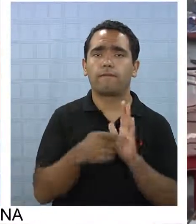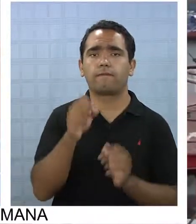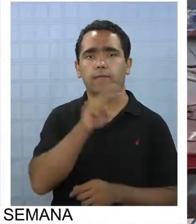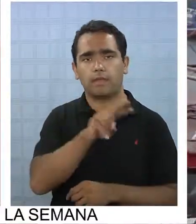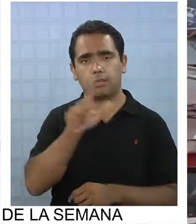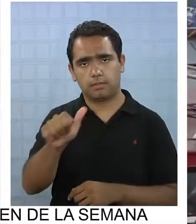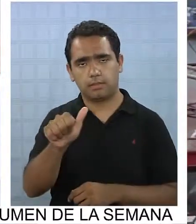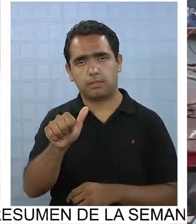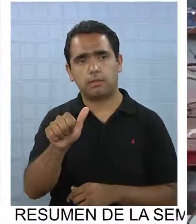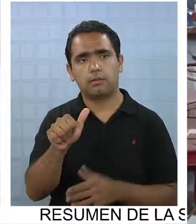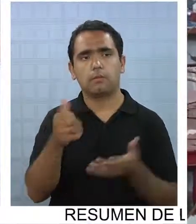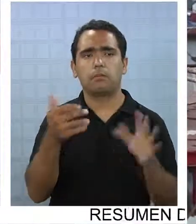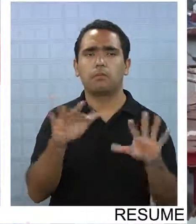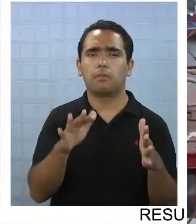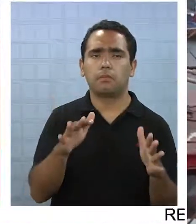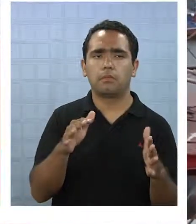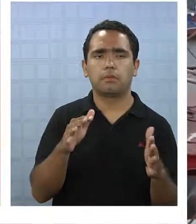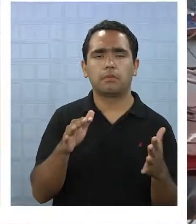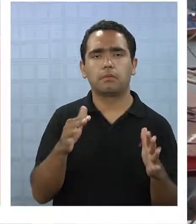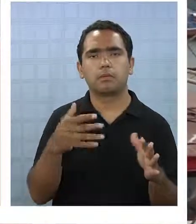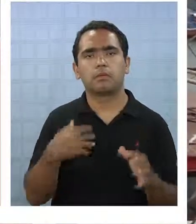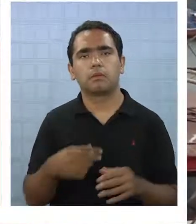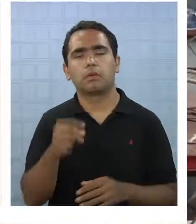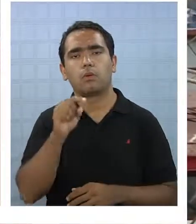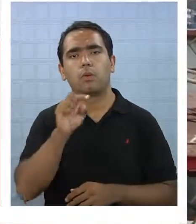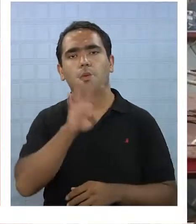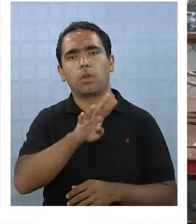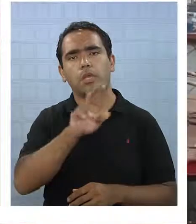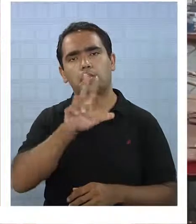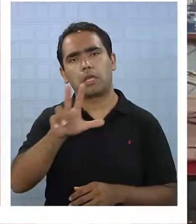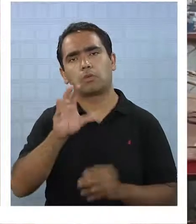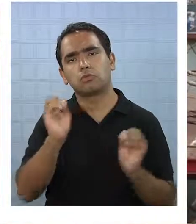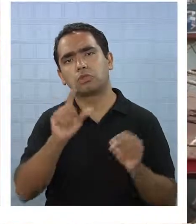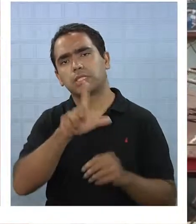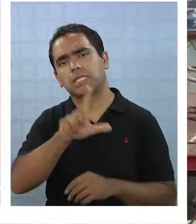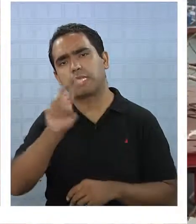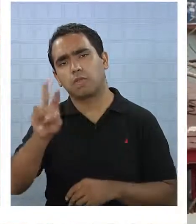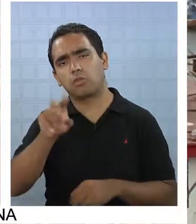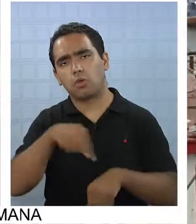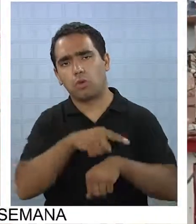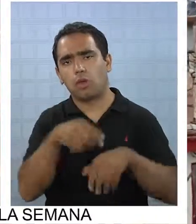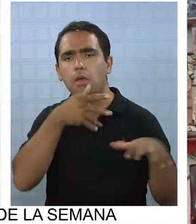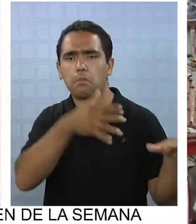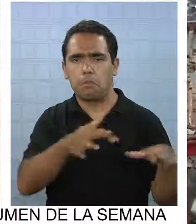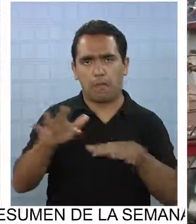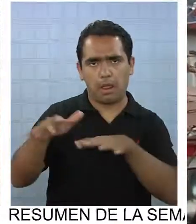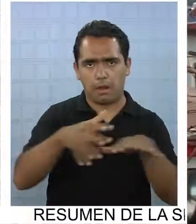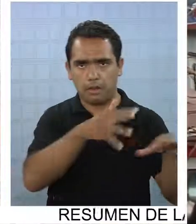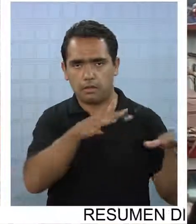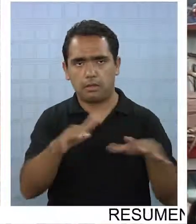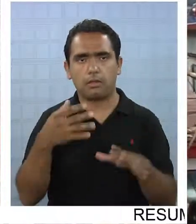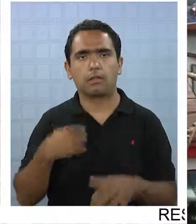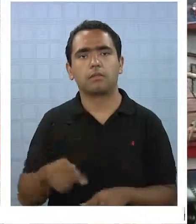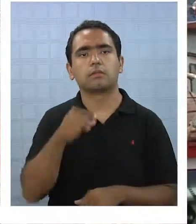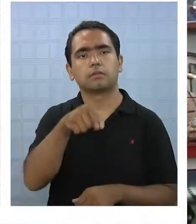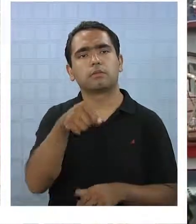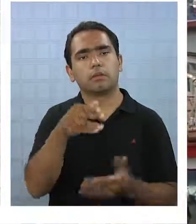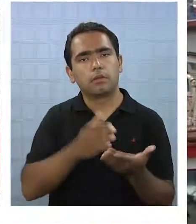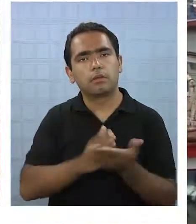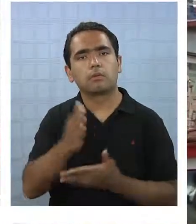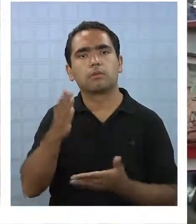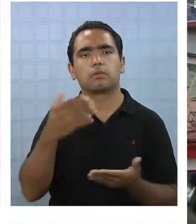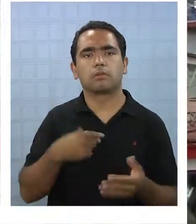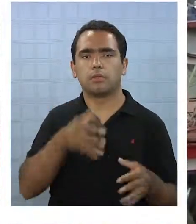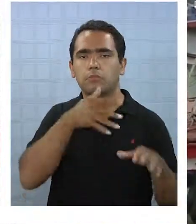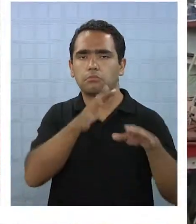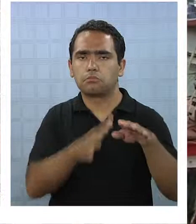aproximadamente 48 a 72 horas, tenemos un aviso manejado vigente, se va a empezar a tener una altura de ola de